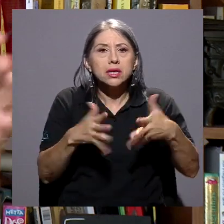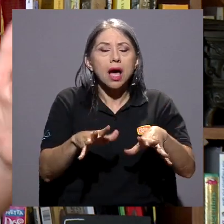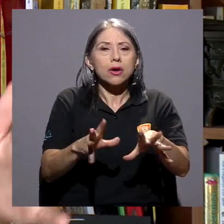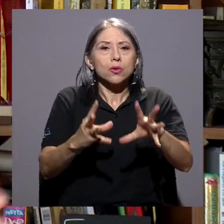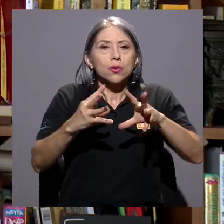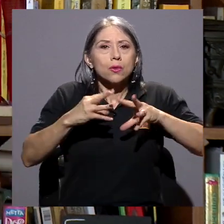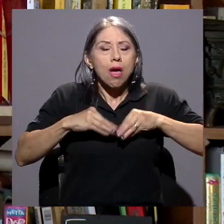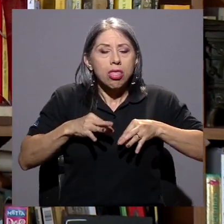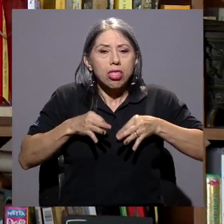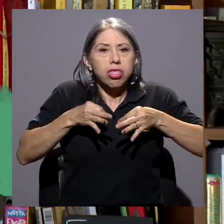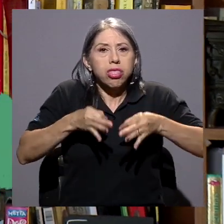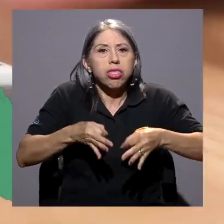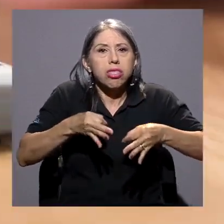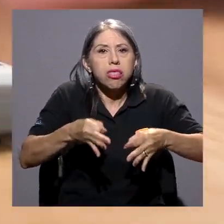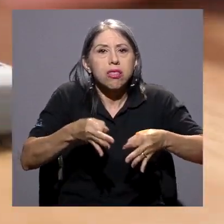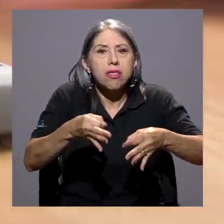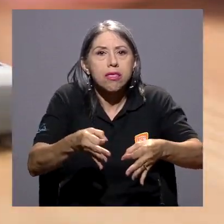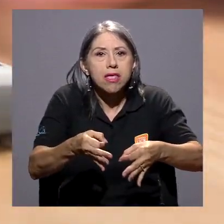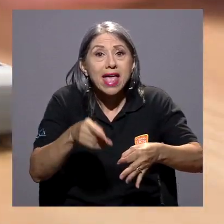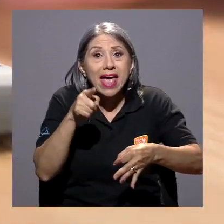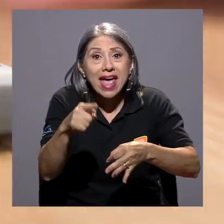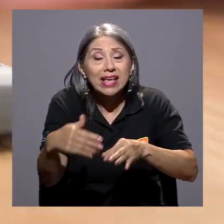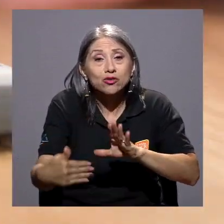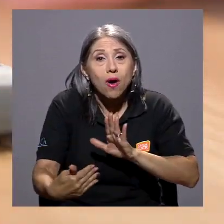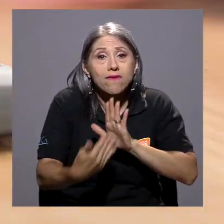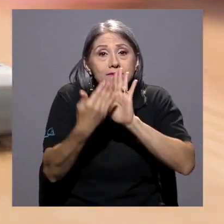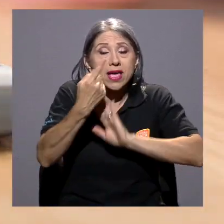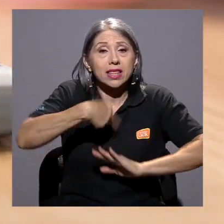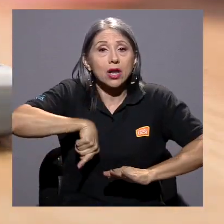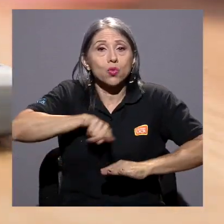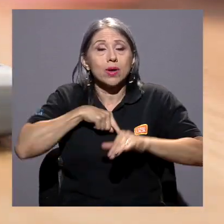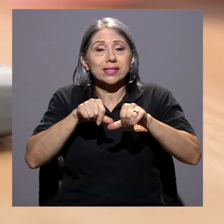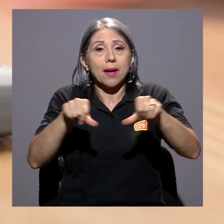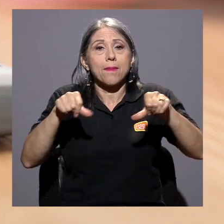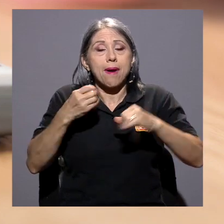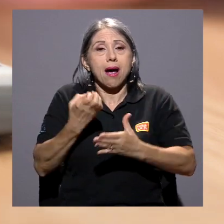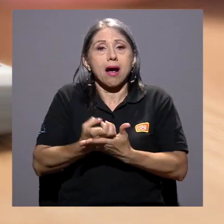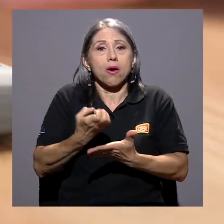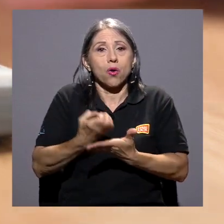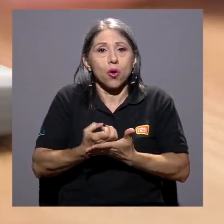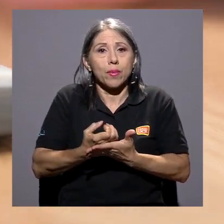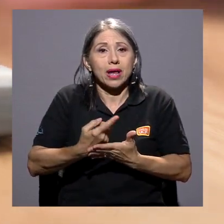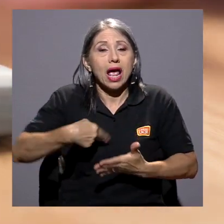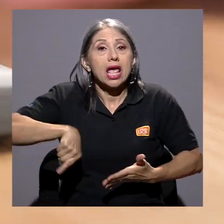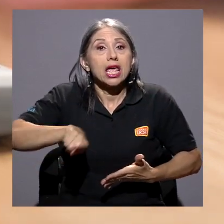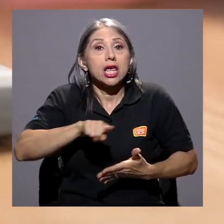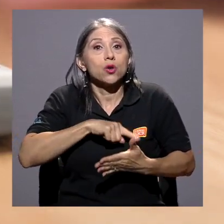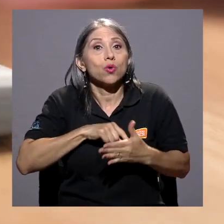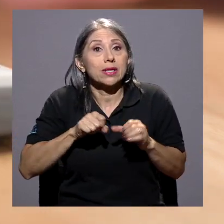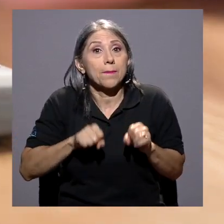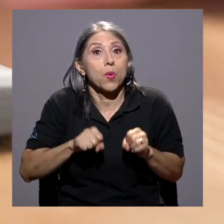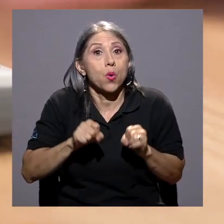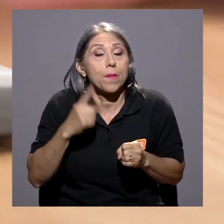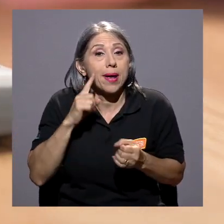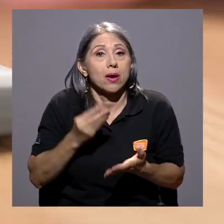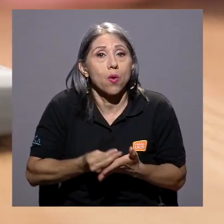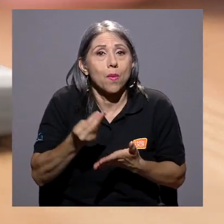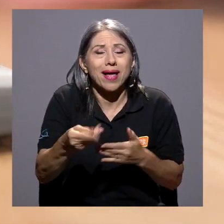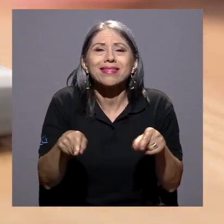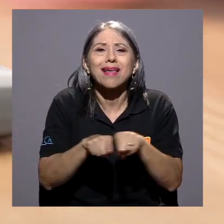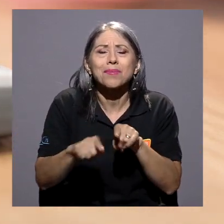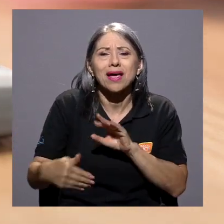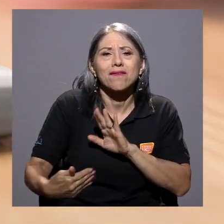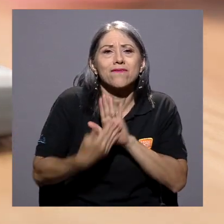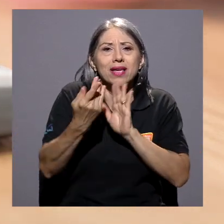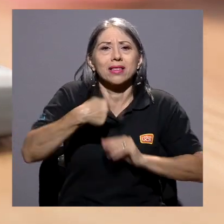la vayamos pasando de un mes a otro, y eso afecta no solamente nuestra parte económica, ¿verdad? Y nuestro poder adquisitivo, sino